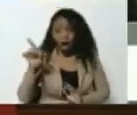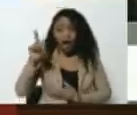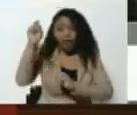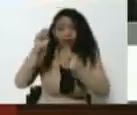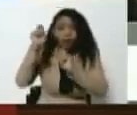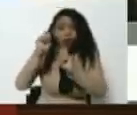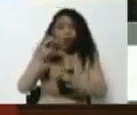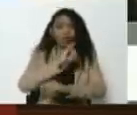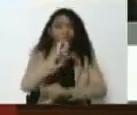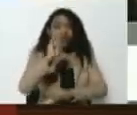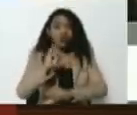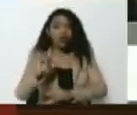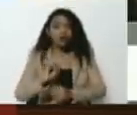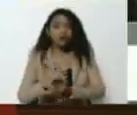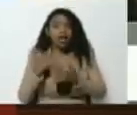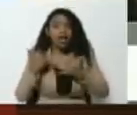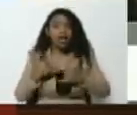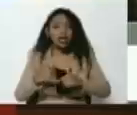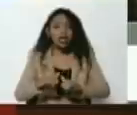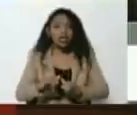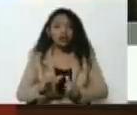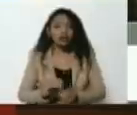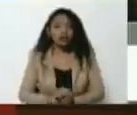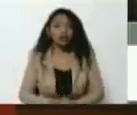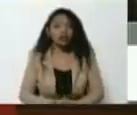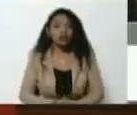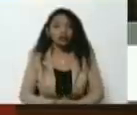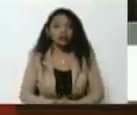del Zulia. Mira, el hijo de Lila Morillo, chica.